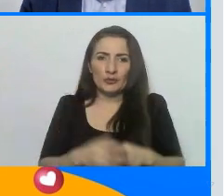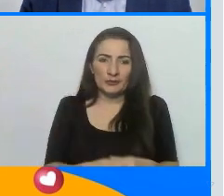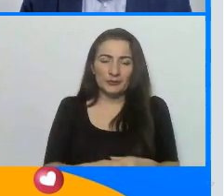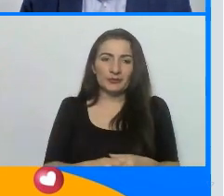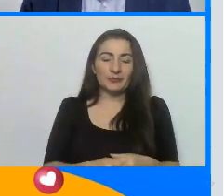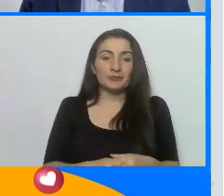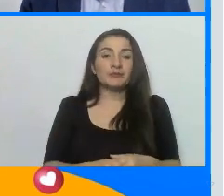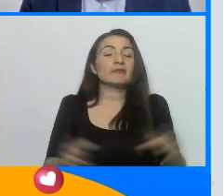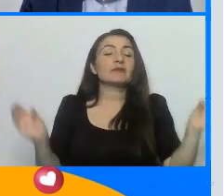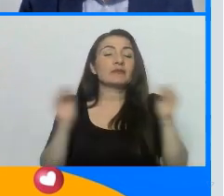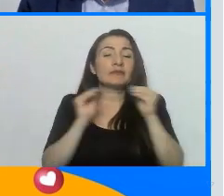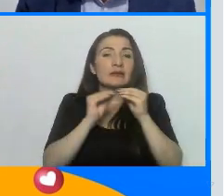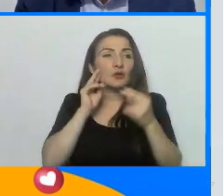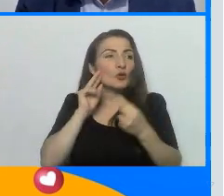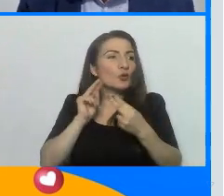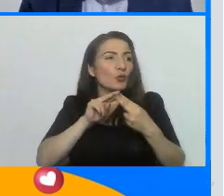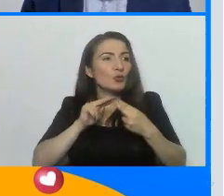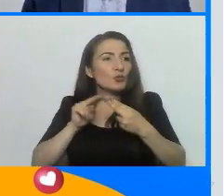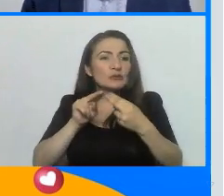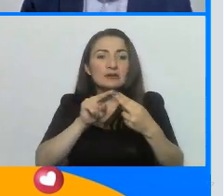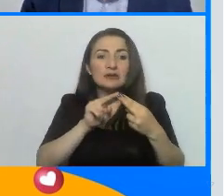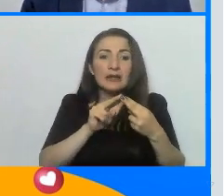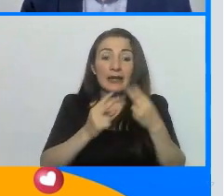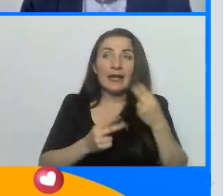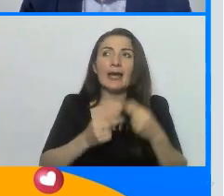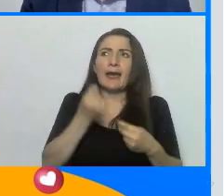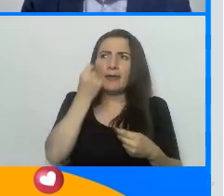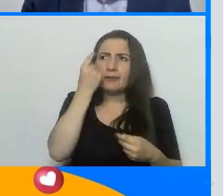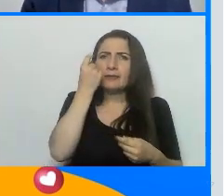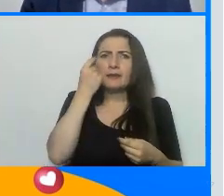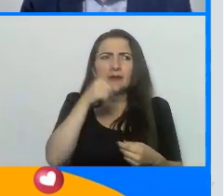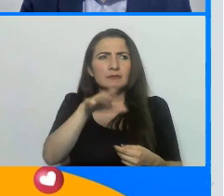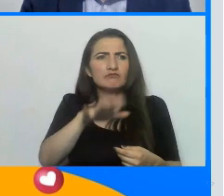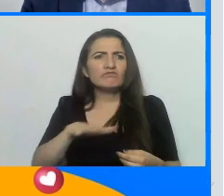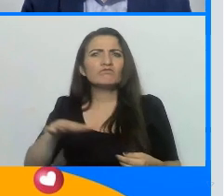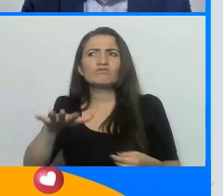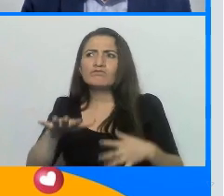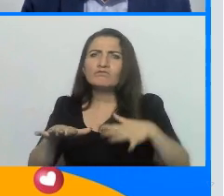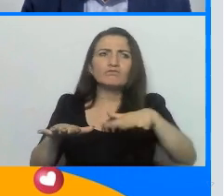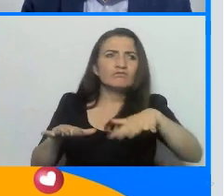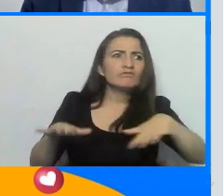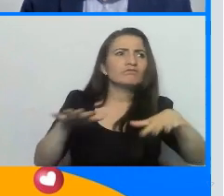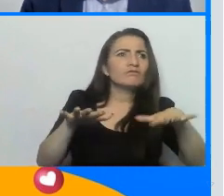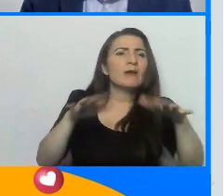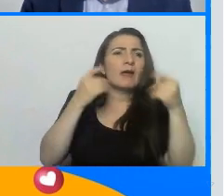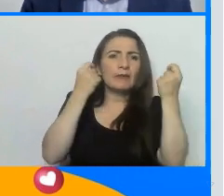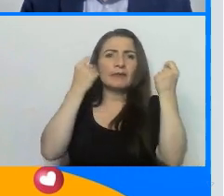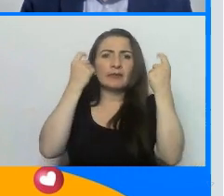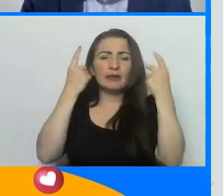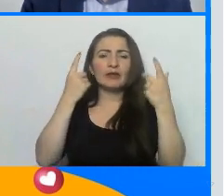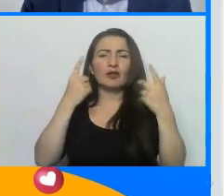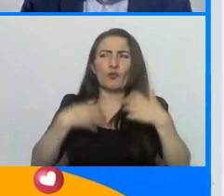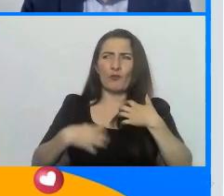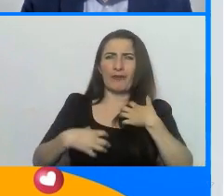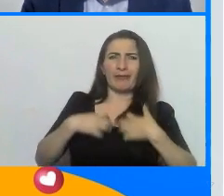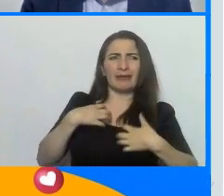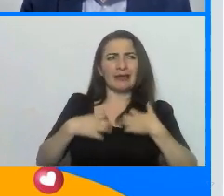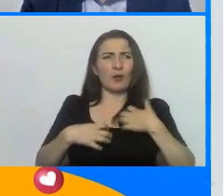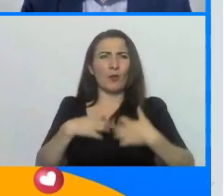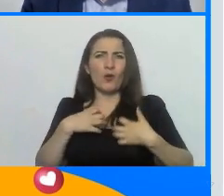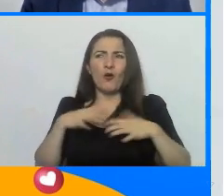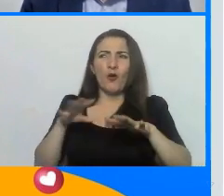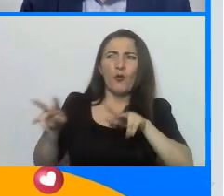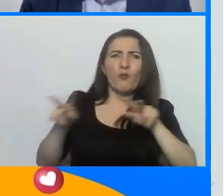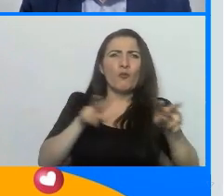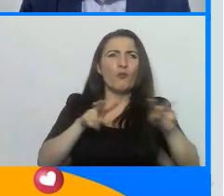Y más que conocerlo, ¿sí? Entenderlo. Siempre se ha generado una serie de inquietudes frente a todo lo